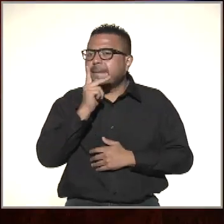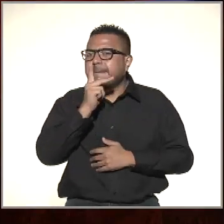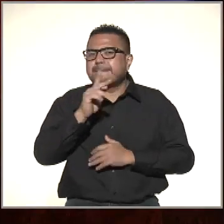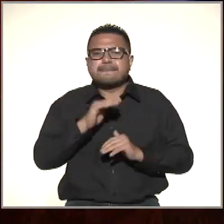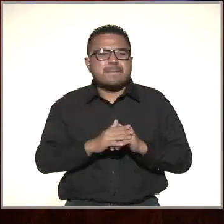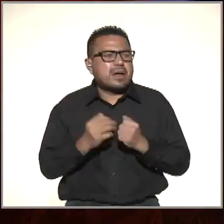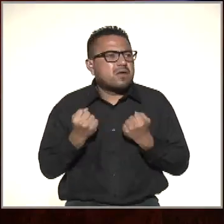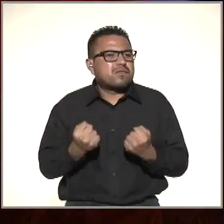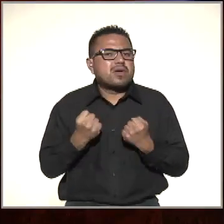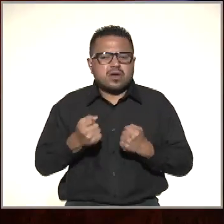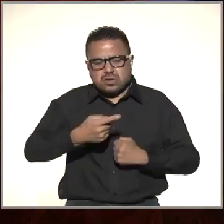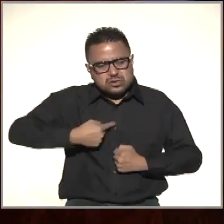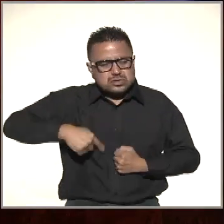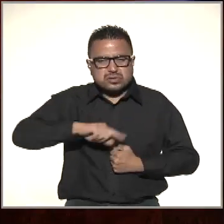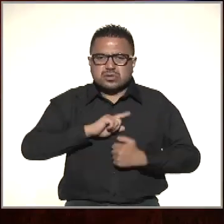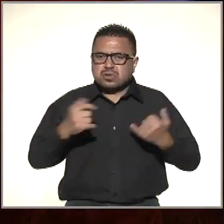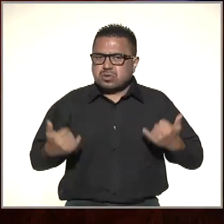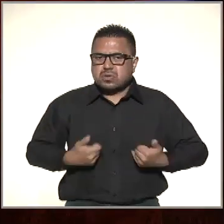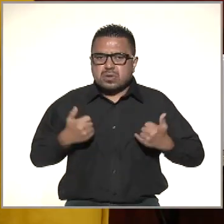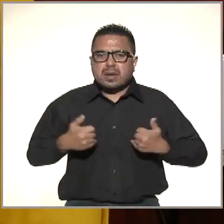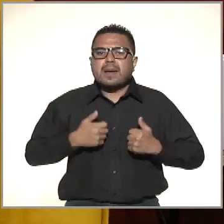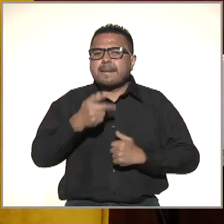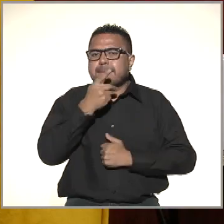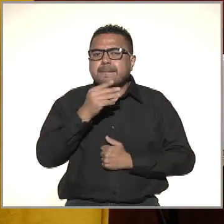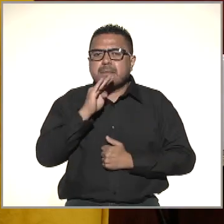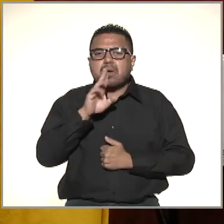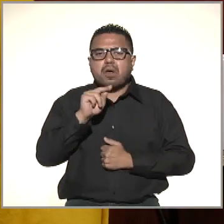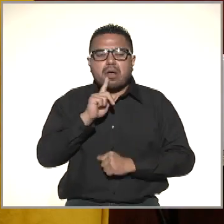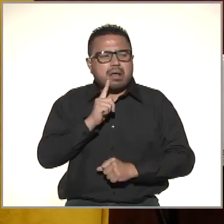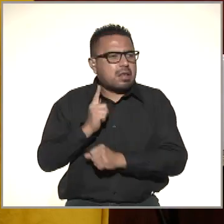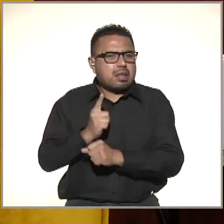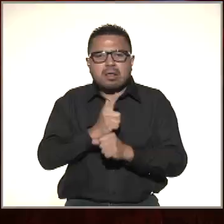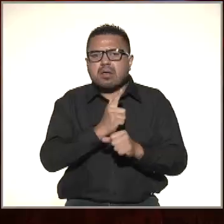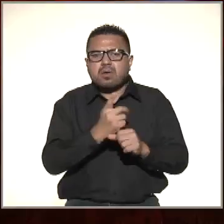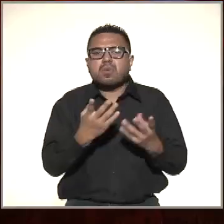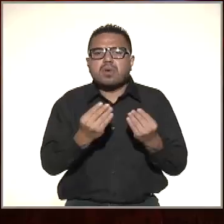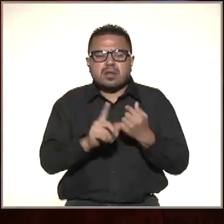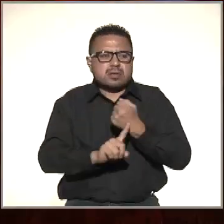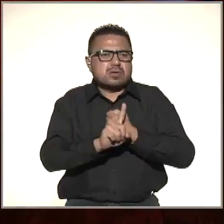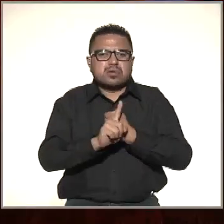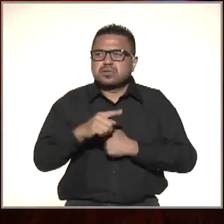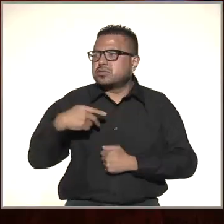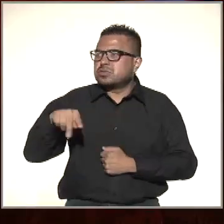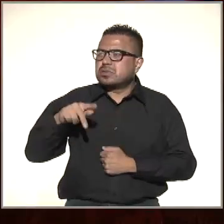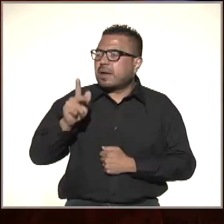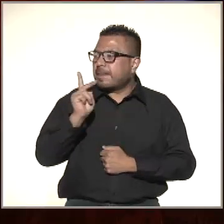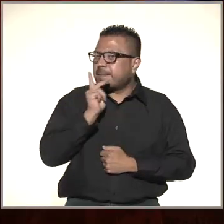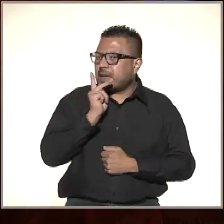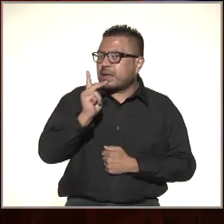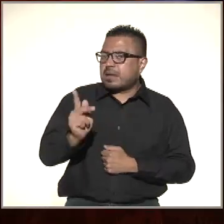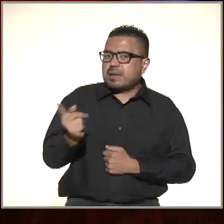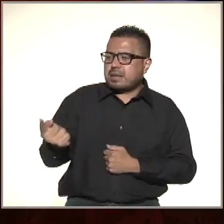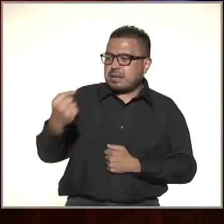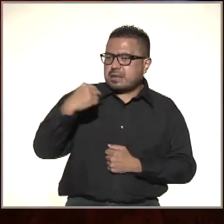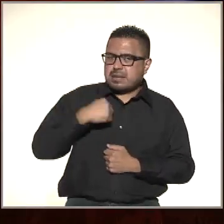pesan mucho a nosotros los jóvenes y los padres no se dan cuenta de cuánto nos afectan sus palabras.